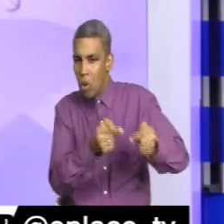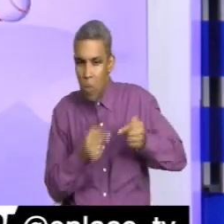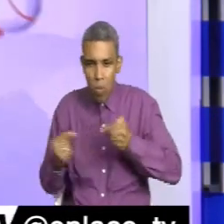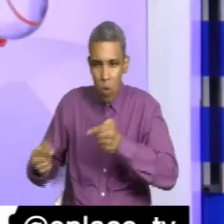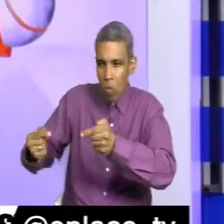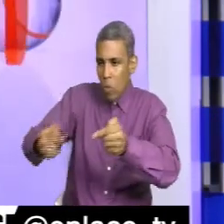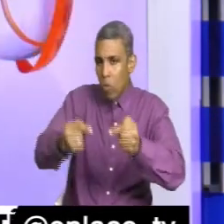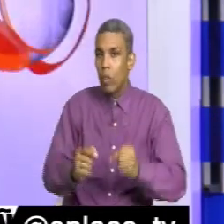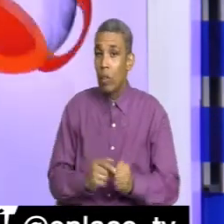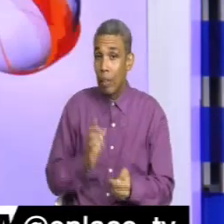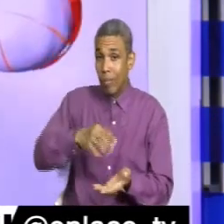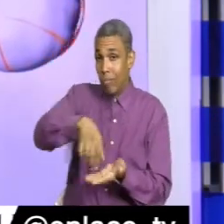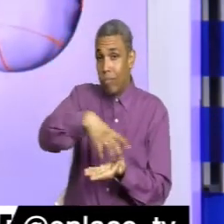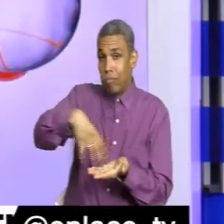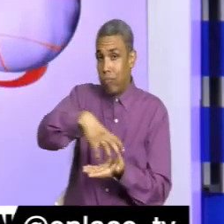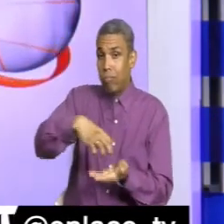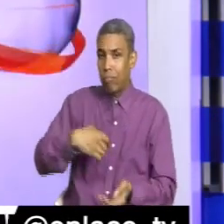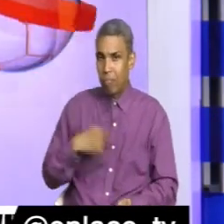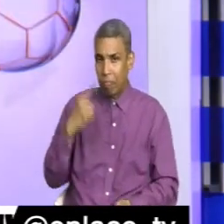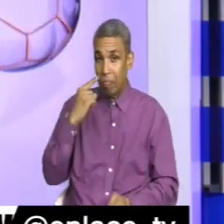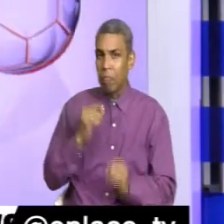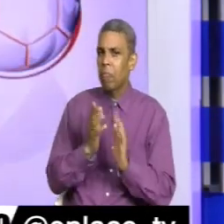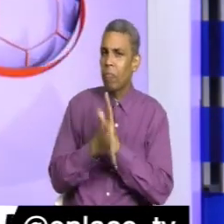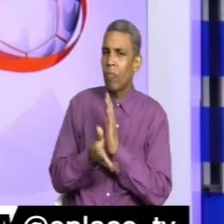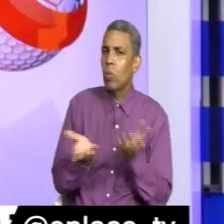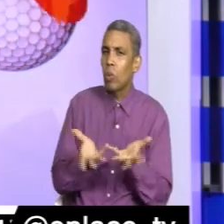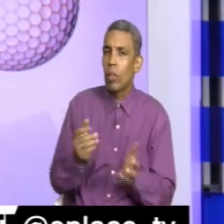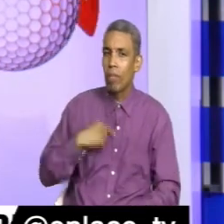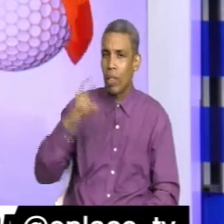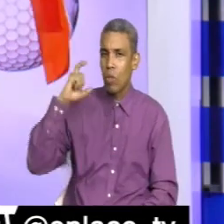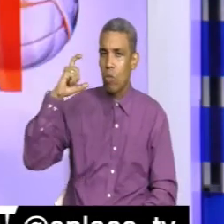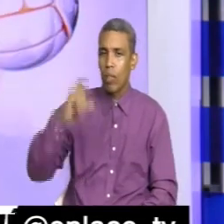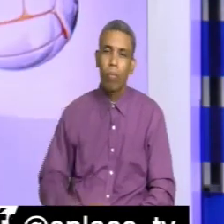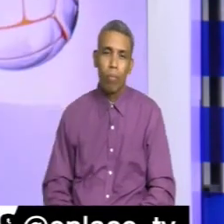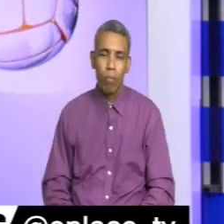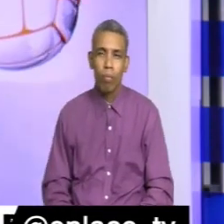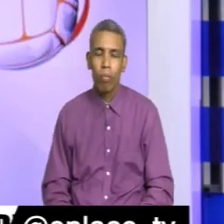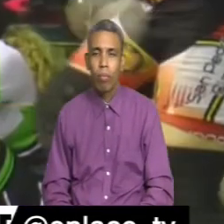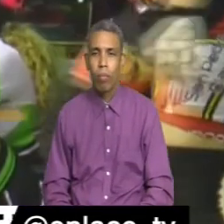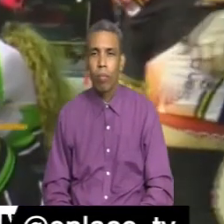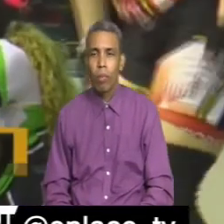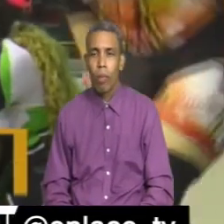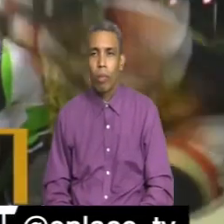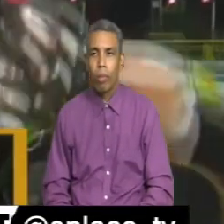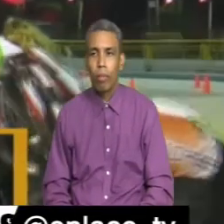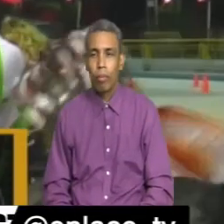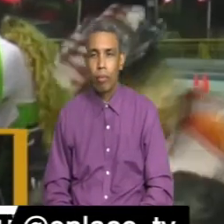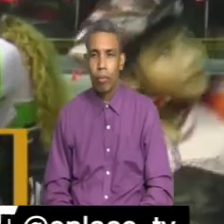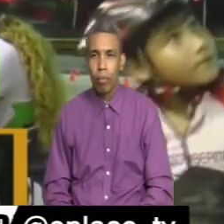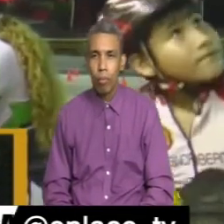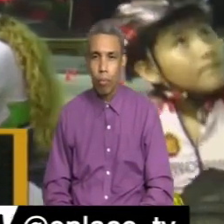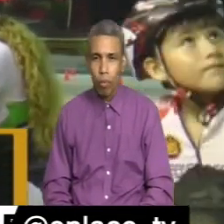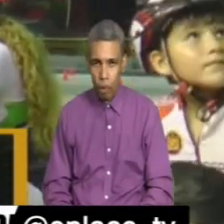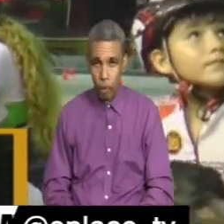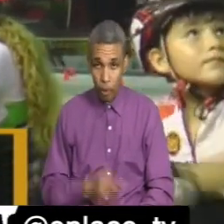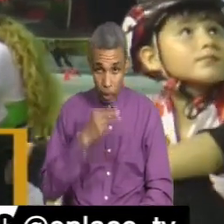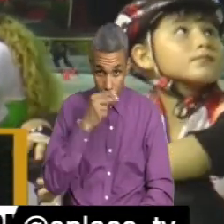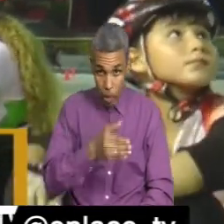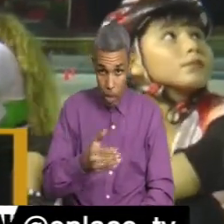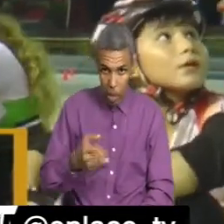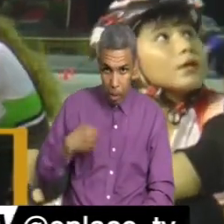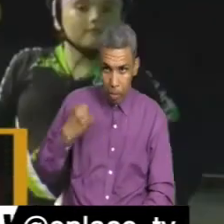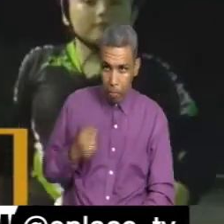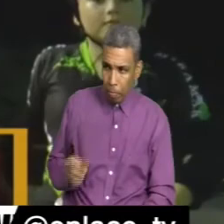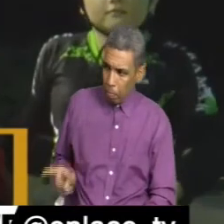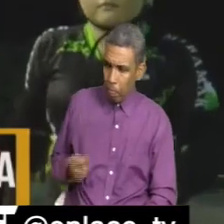orden departamental que se realizará en la ciudad de Cúcuta, norte de Santander. Estos chicos integran la escuela de patinaje del Club